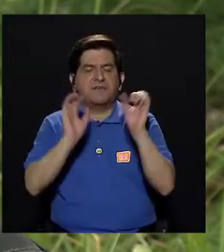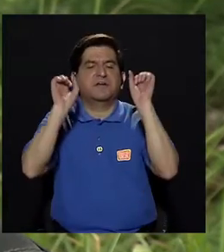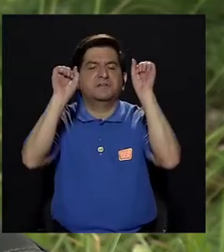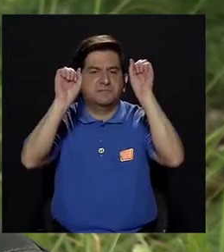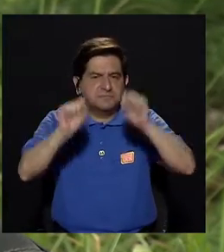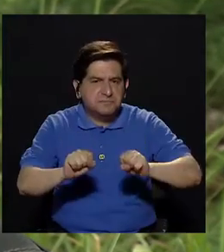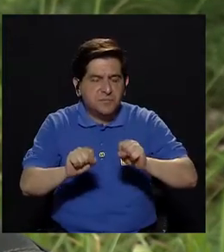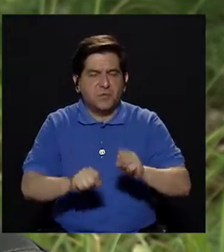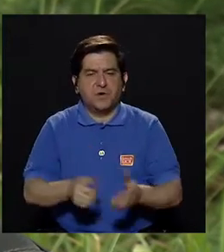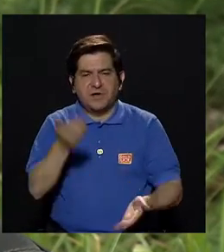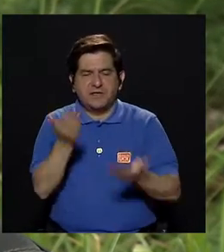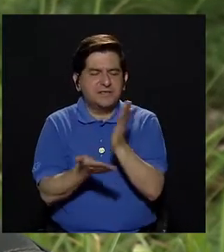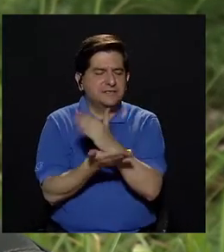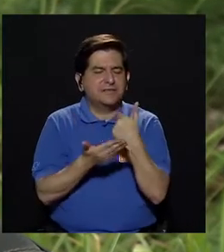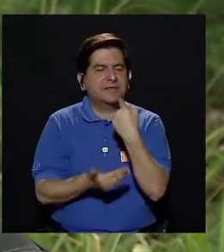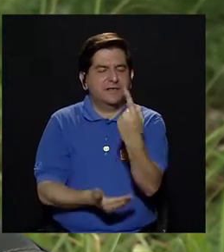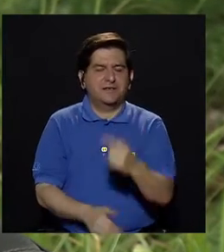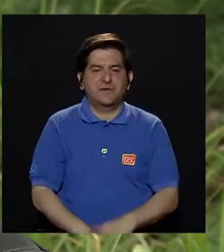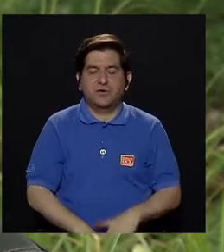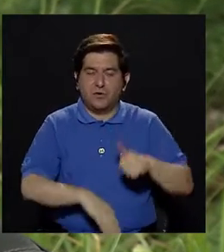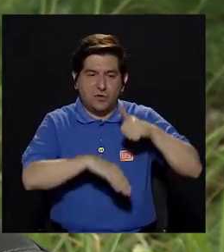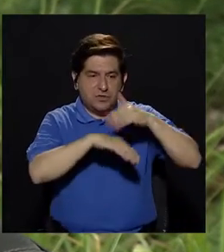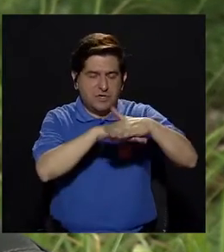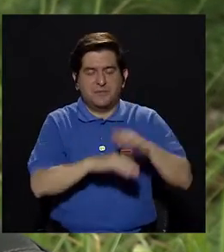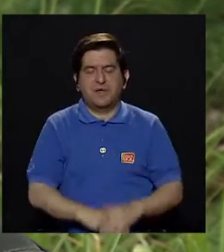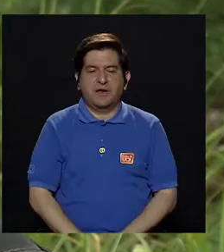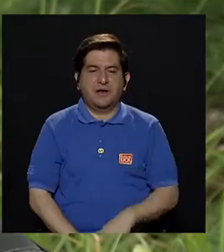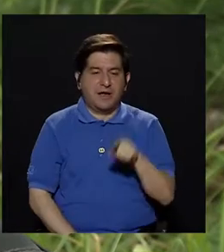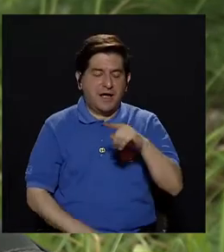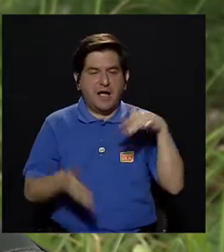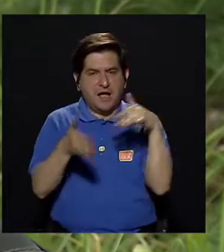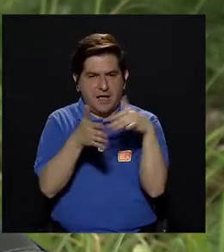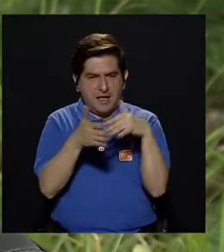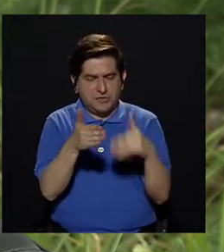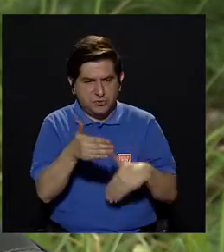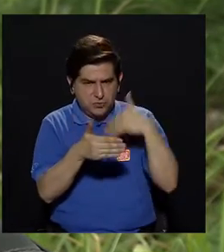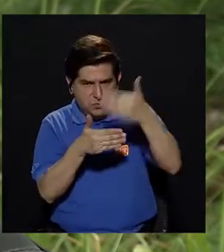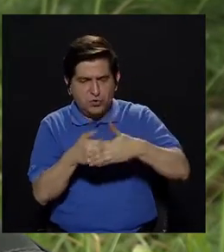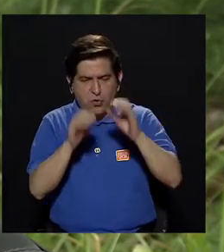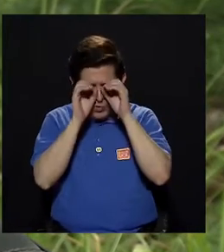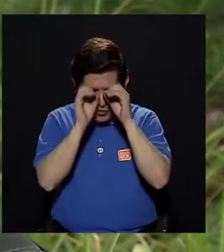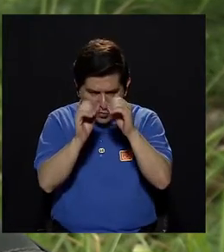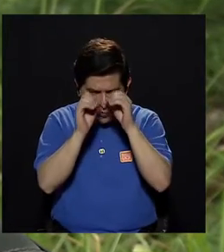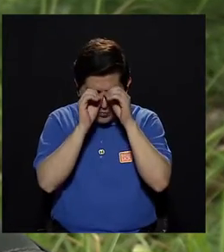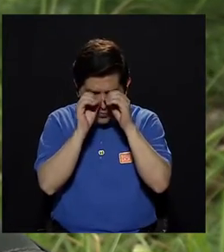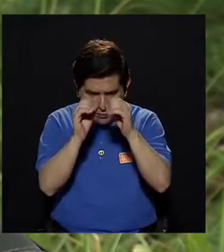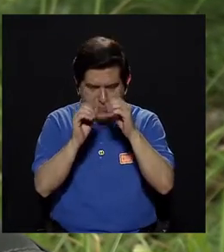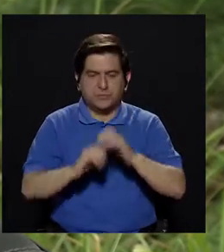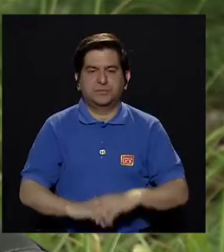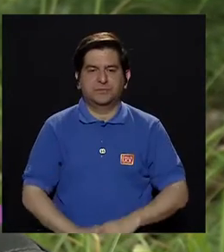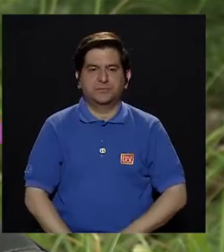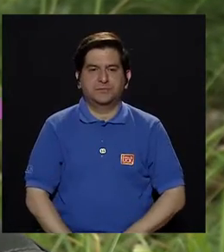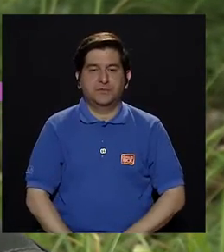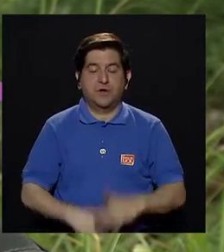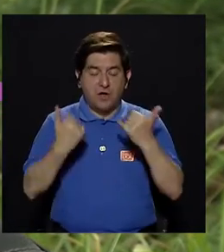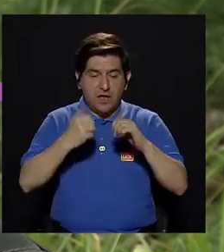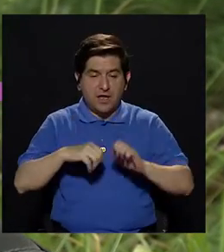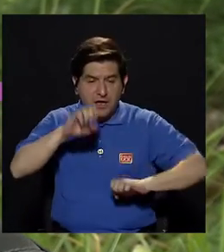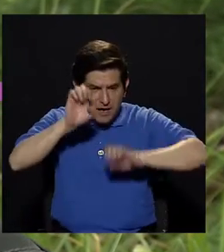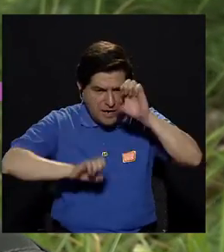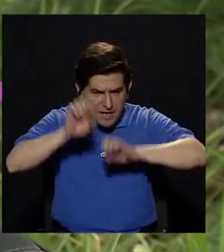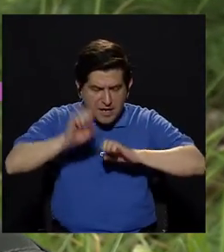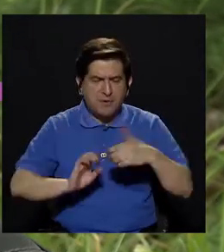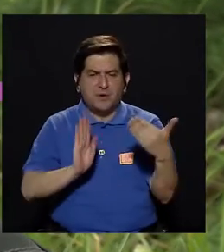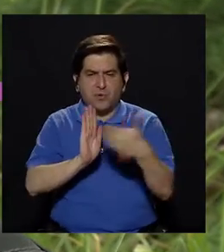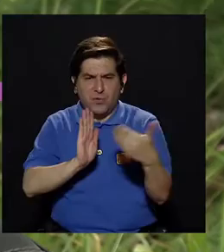que pueda indicarnos algo, se manda la colposcopía, que es un estudio que se hace con un microscopio, ¿verdad? Y entonces se valora